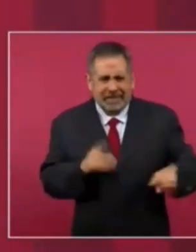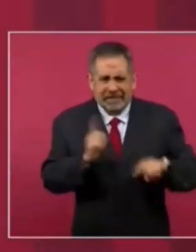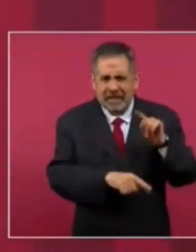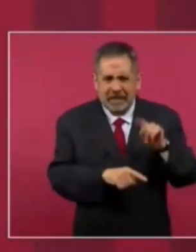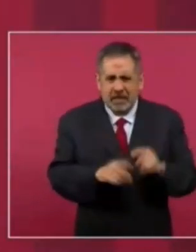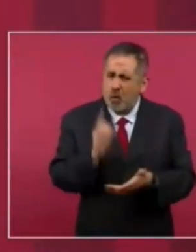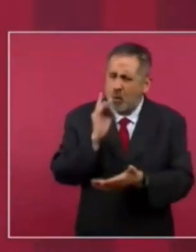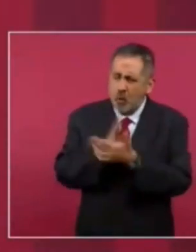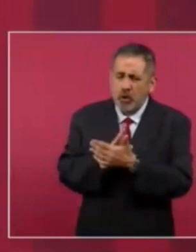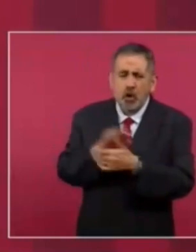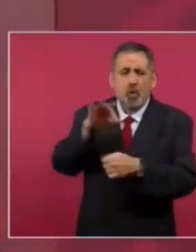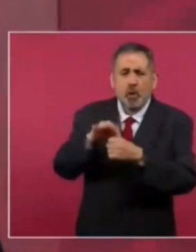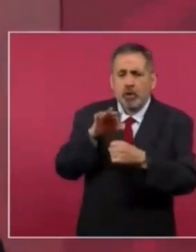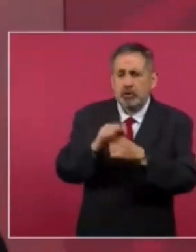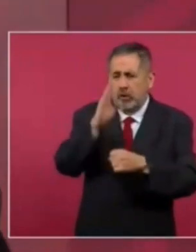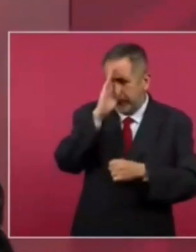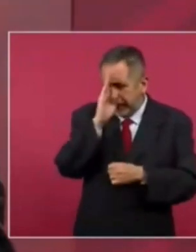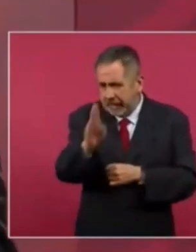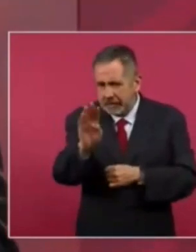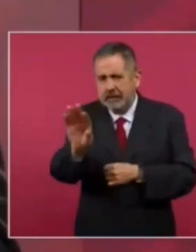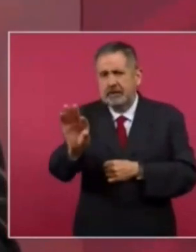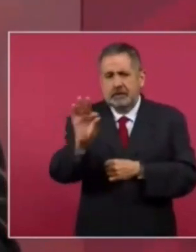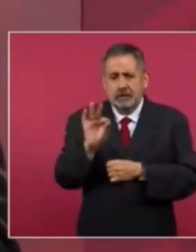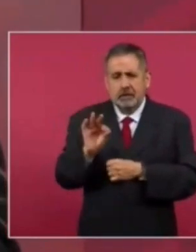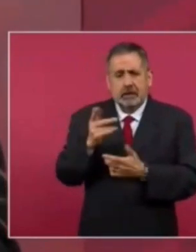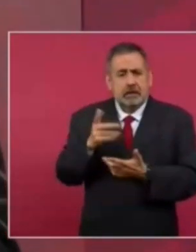quitarlos. ¿Cuánto se ahorra?